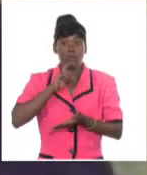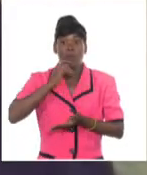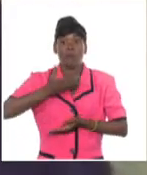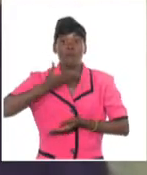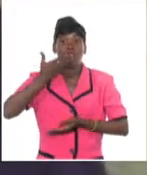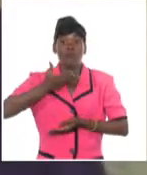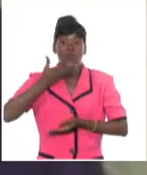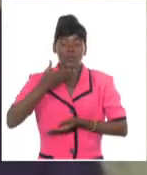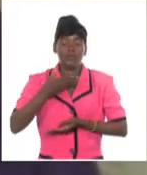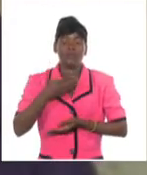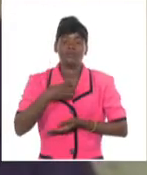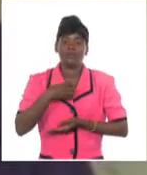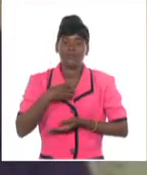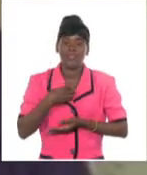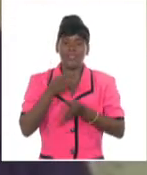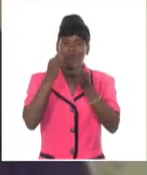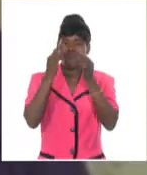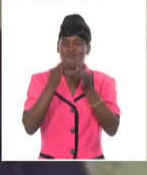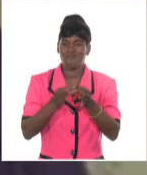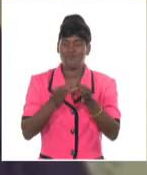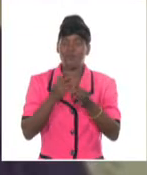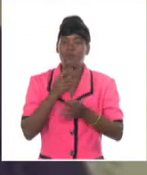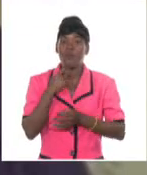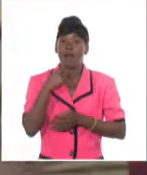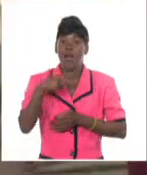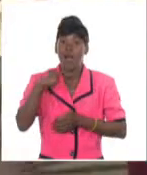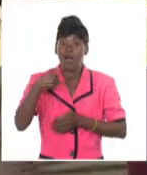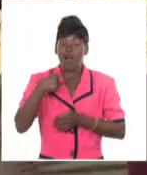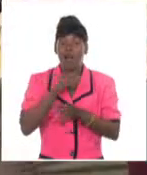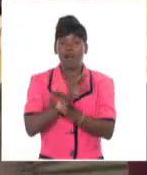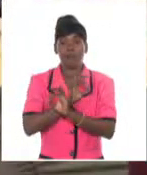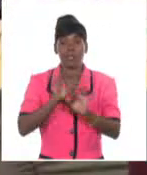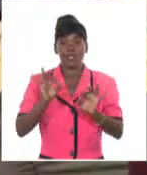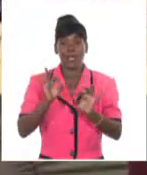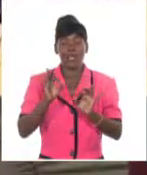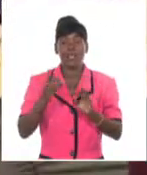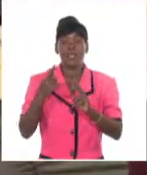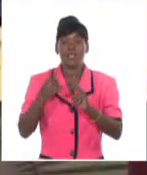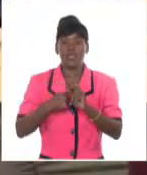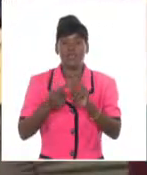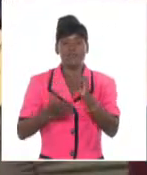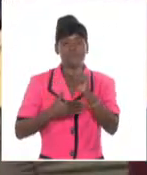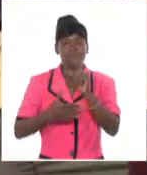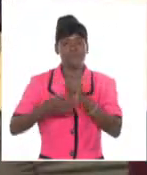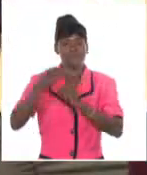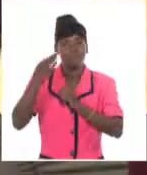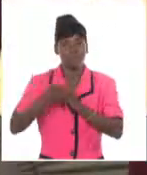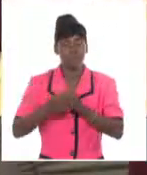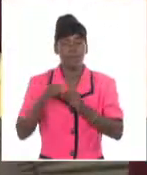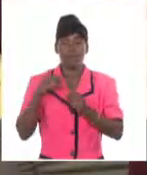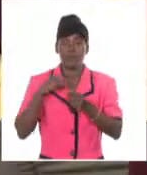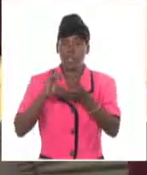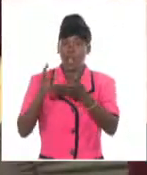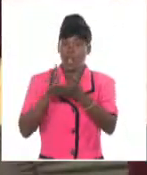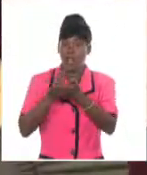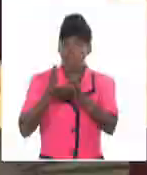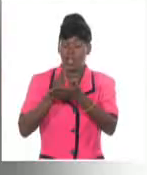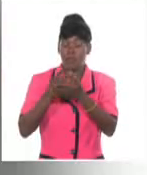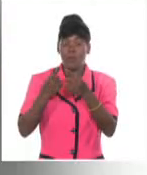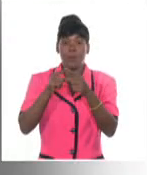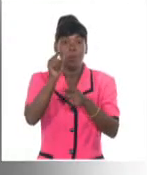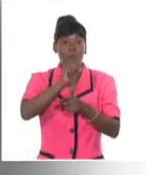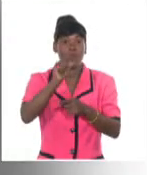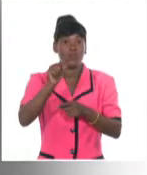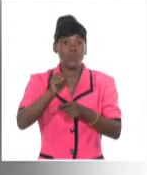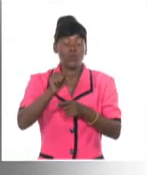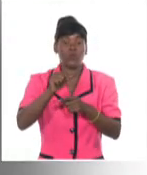con palabra certera marcó el camino de su propia leyenda. Causó admiración por libreros, filólogos y de cuantos escuchaban